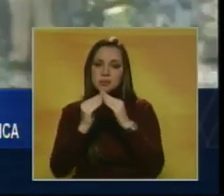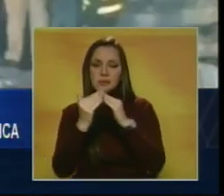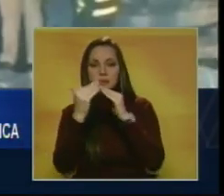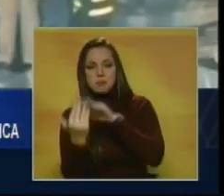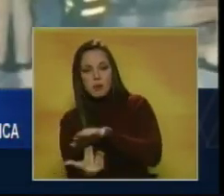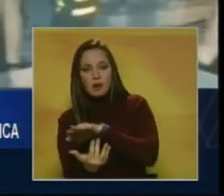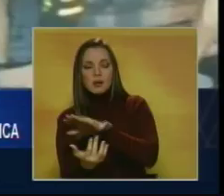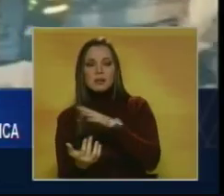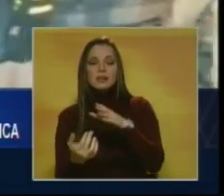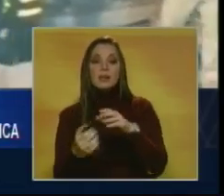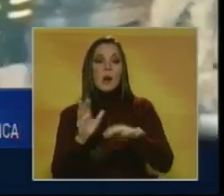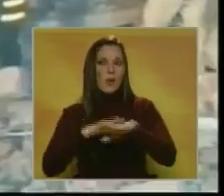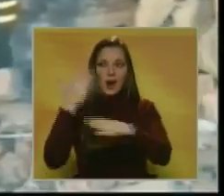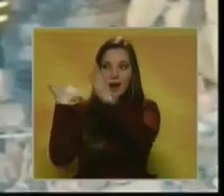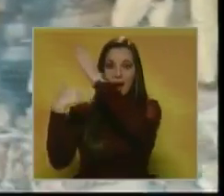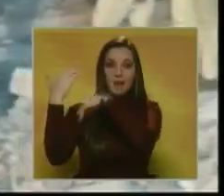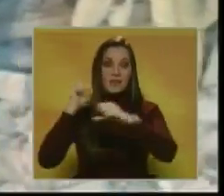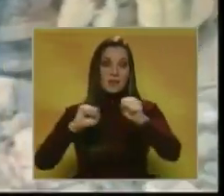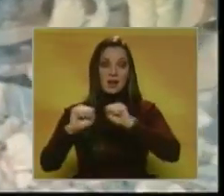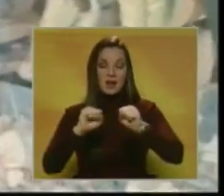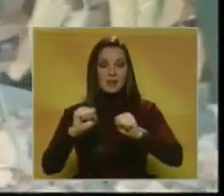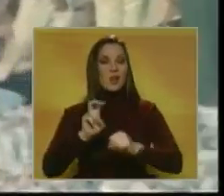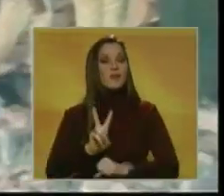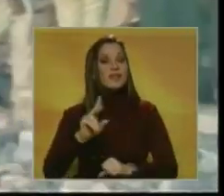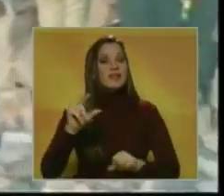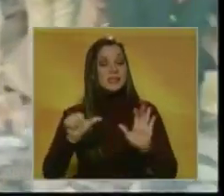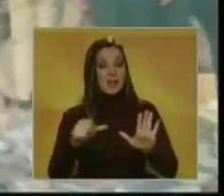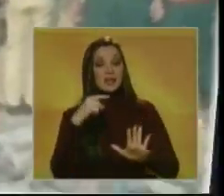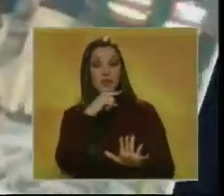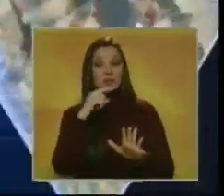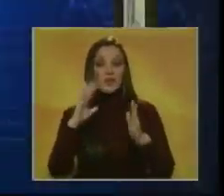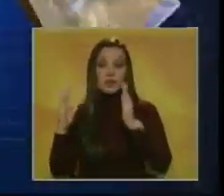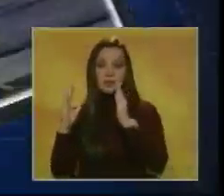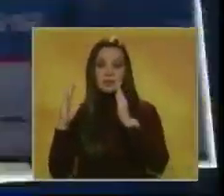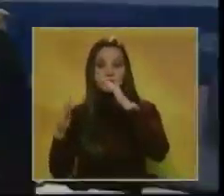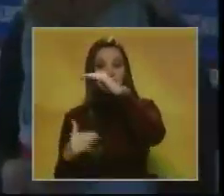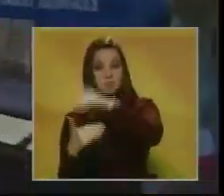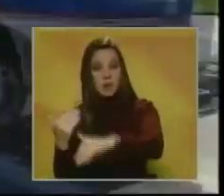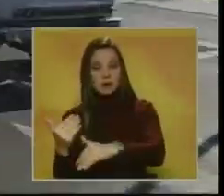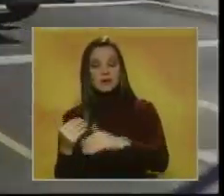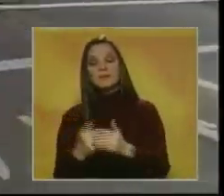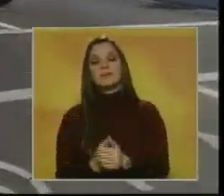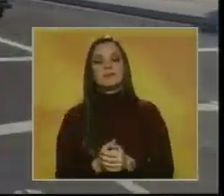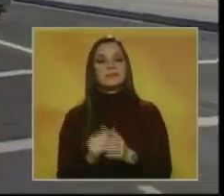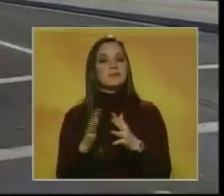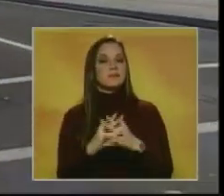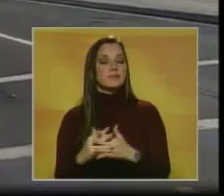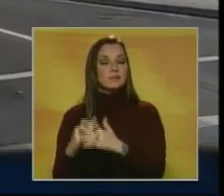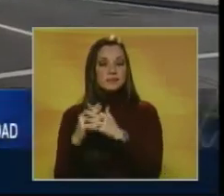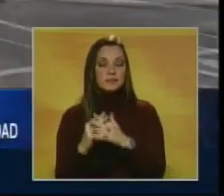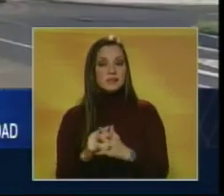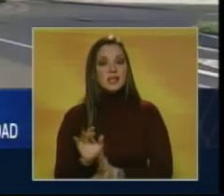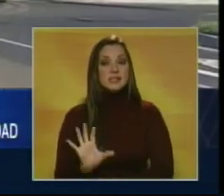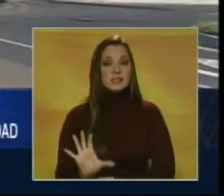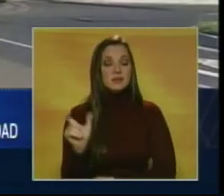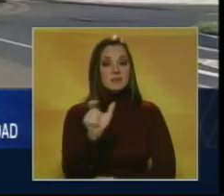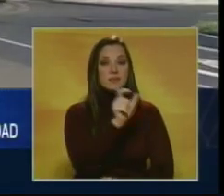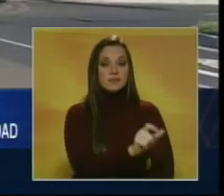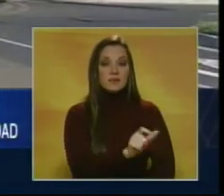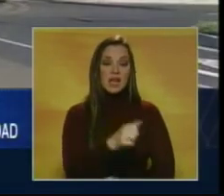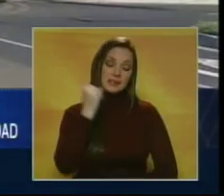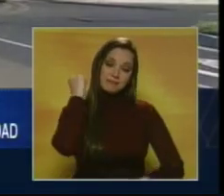estructurales tras el terremoto del pasado 26 de octubre. En Estados Unidos, al menos 5 personas